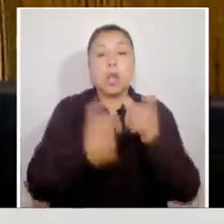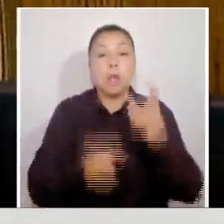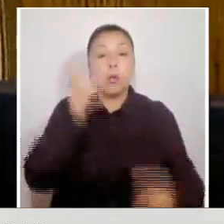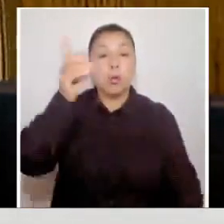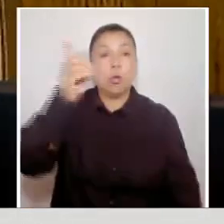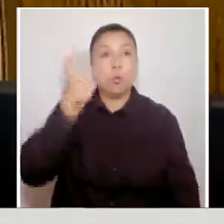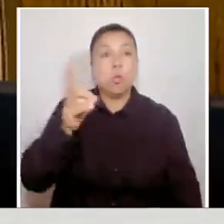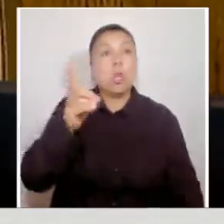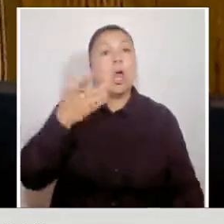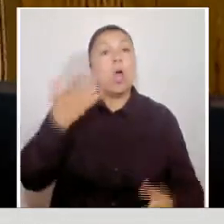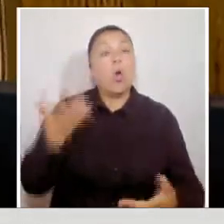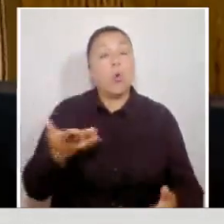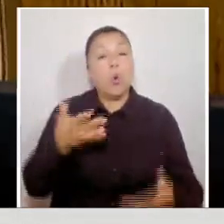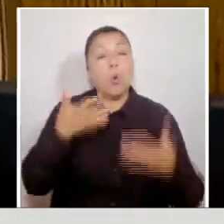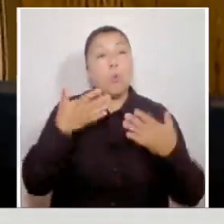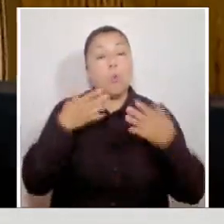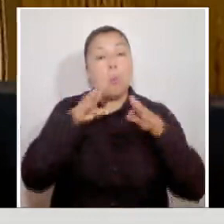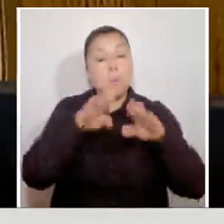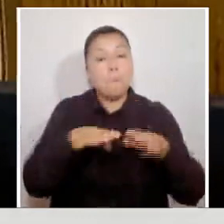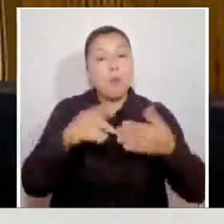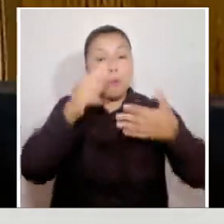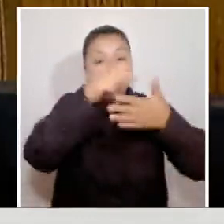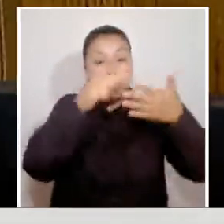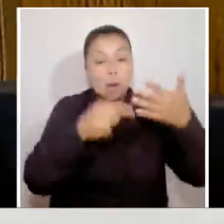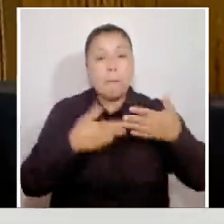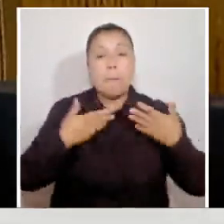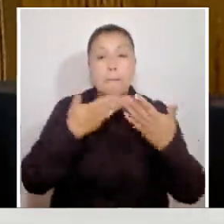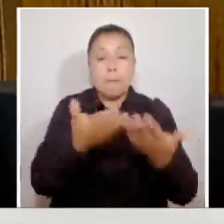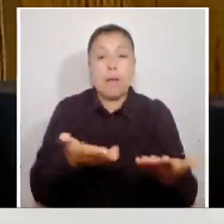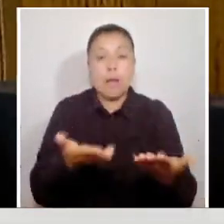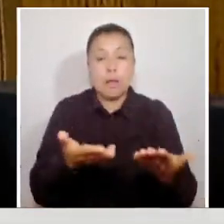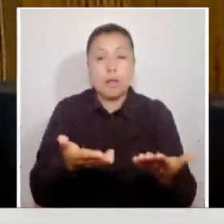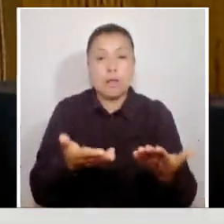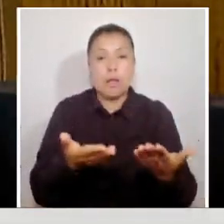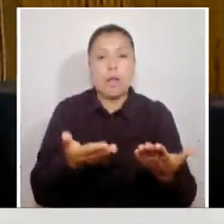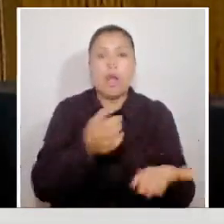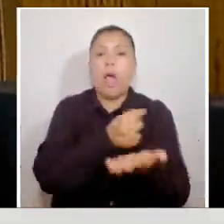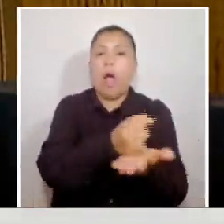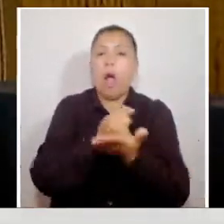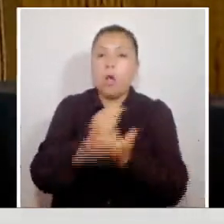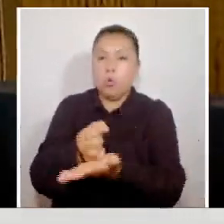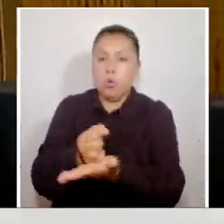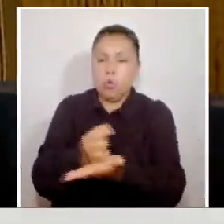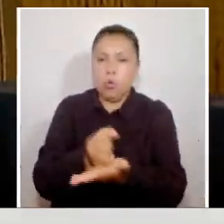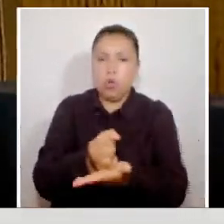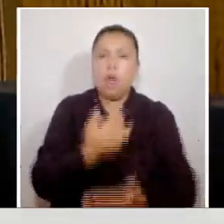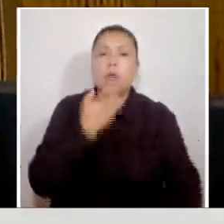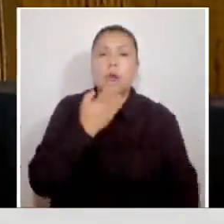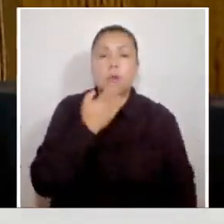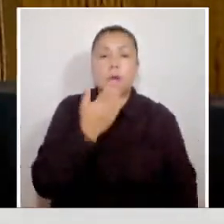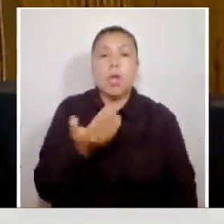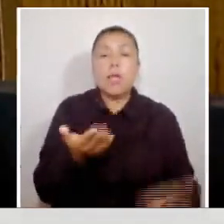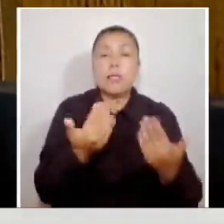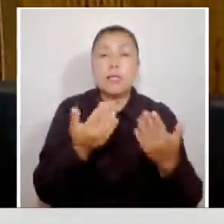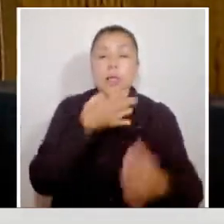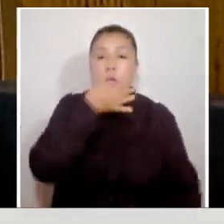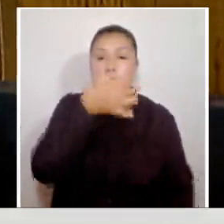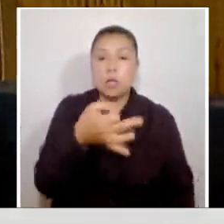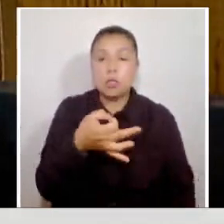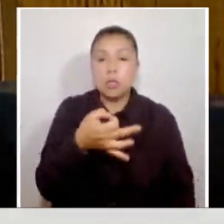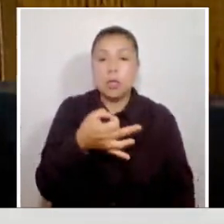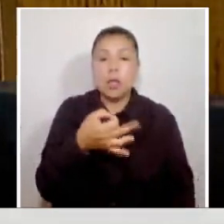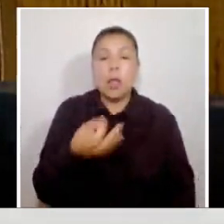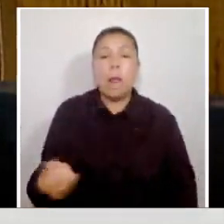como asim mismo precisar Los criterios para el otorgamiento de Tales ayudas Pero también es necesario señalar que más